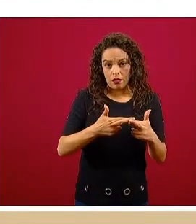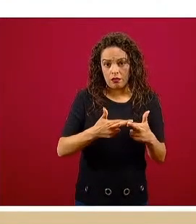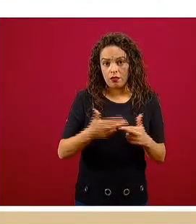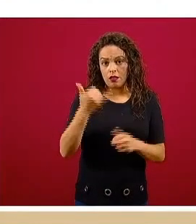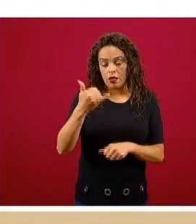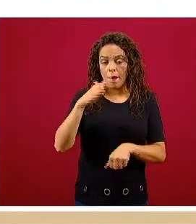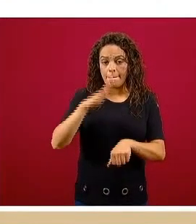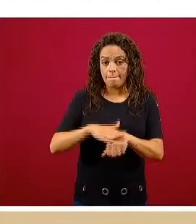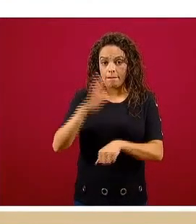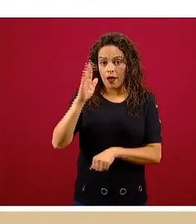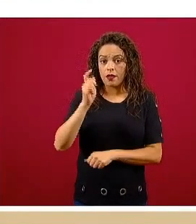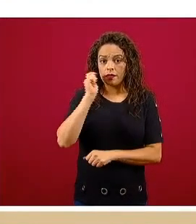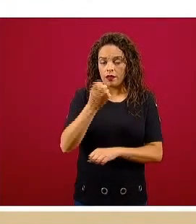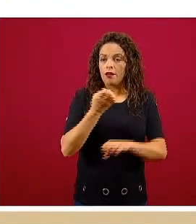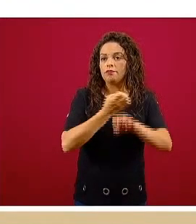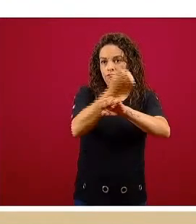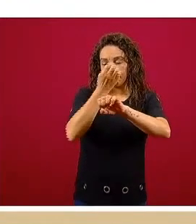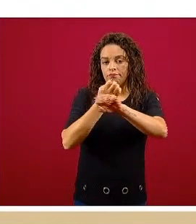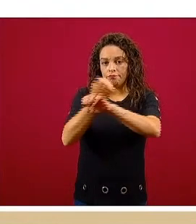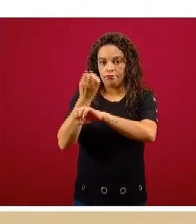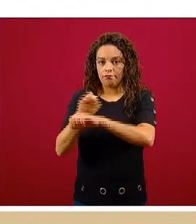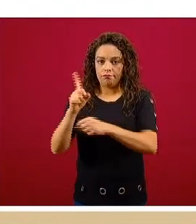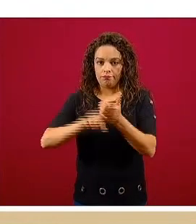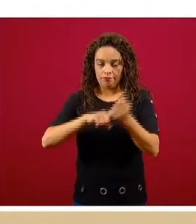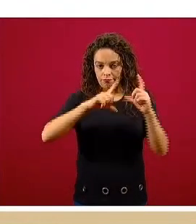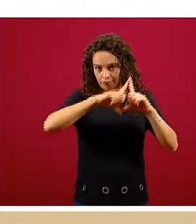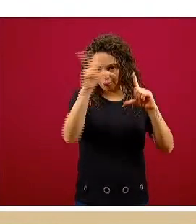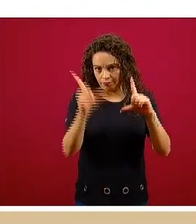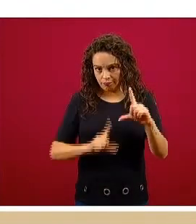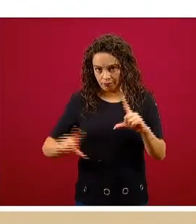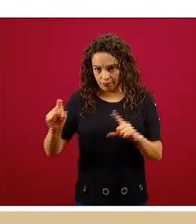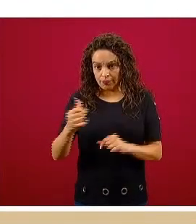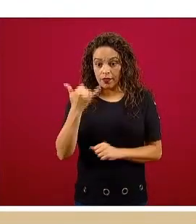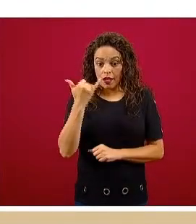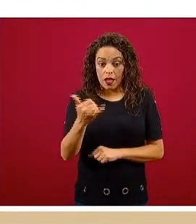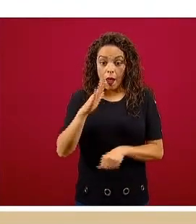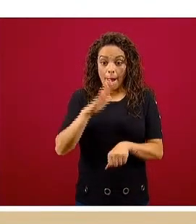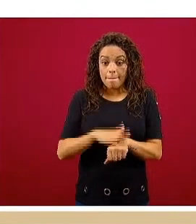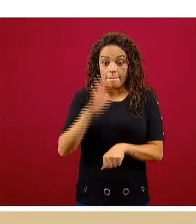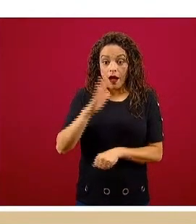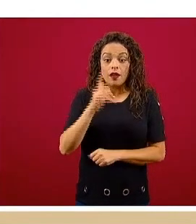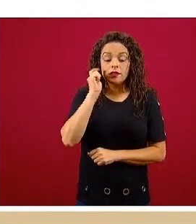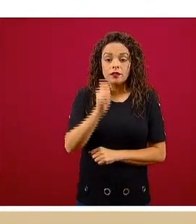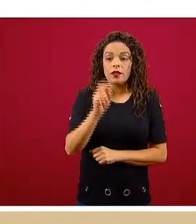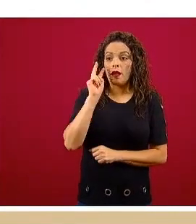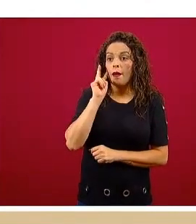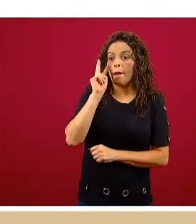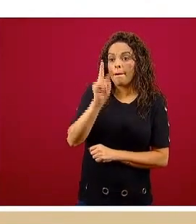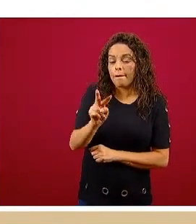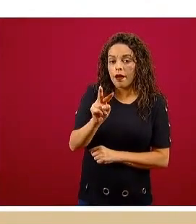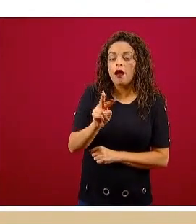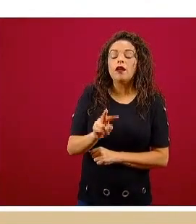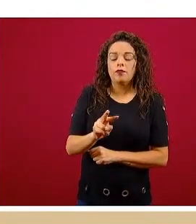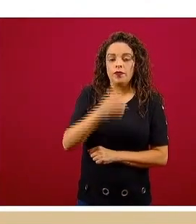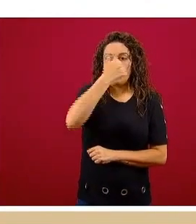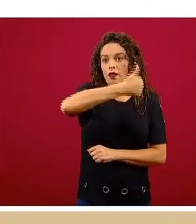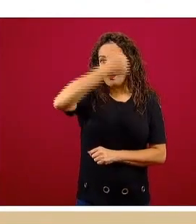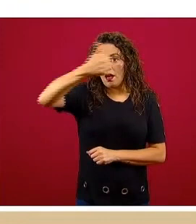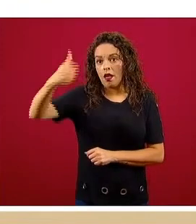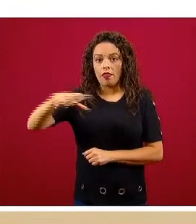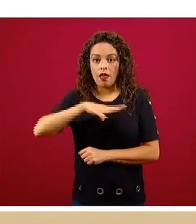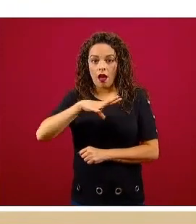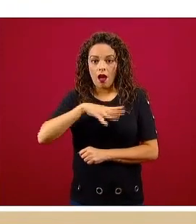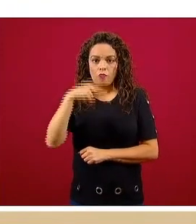las entidades federativas y en base al escenario epidemiológico que tiene cada una de ellas y